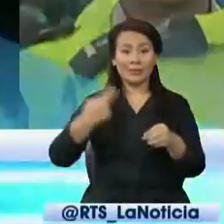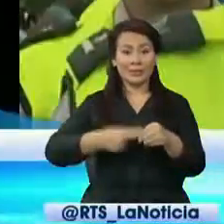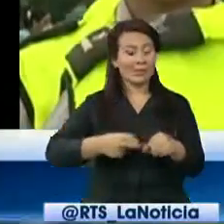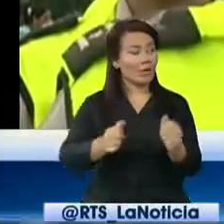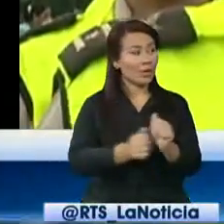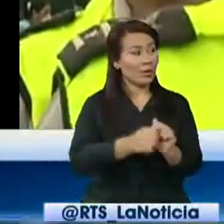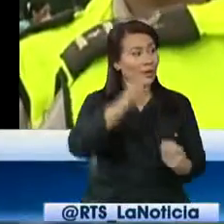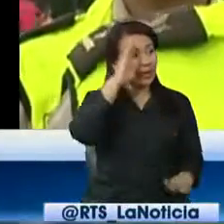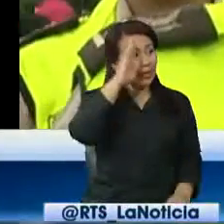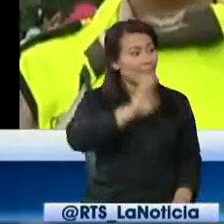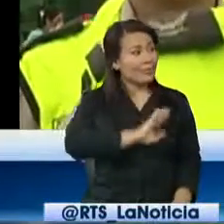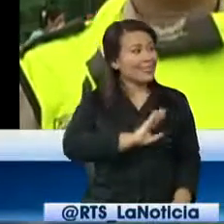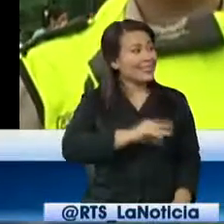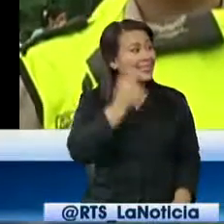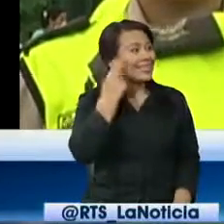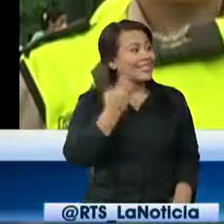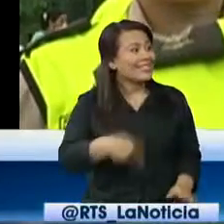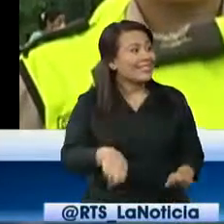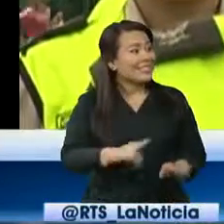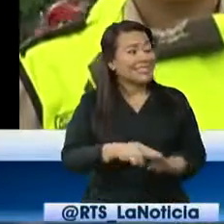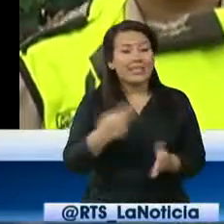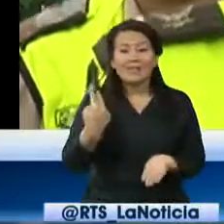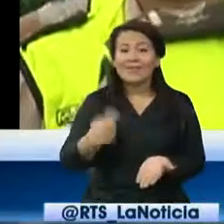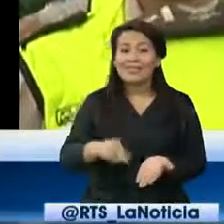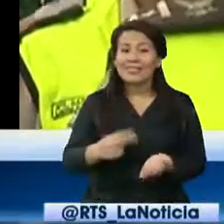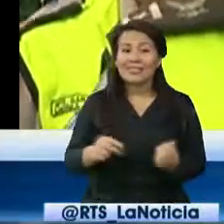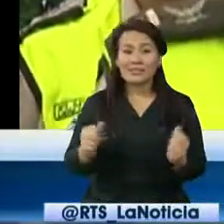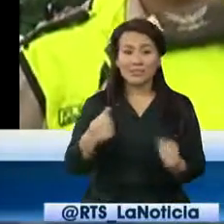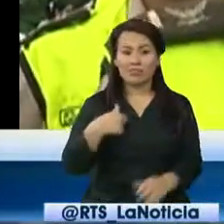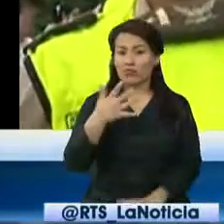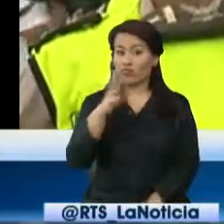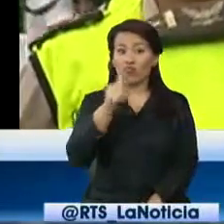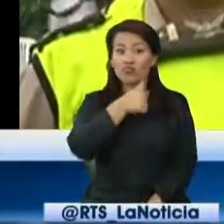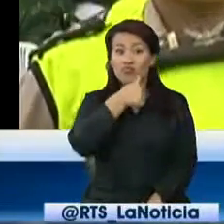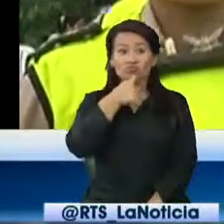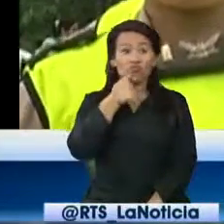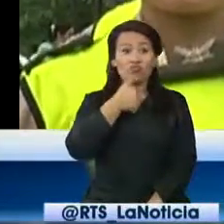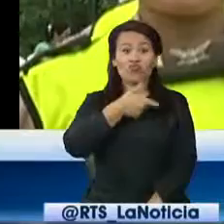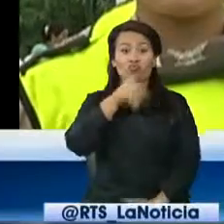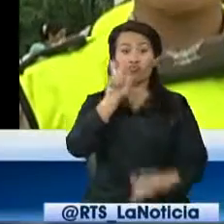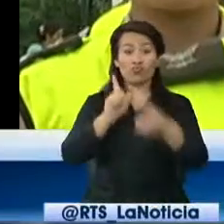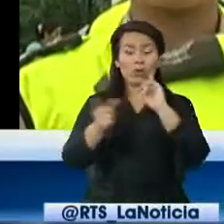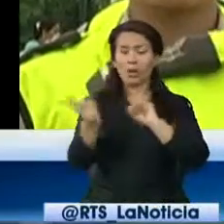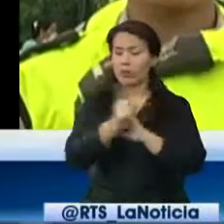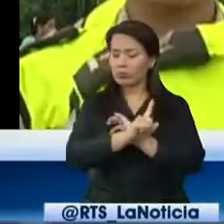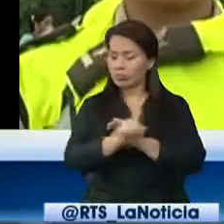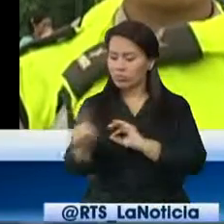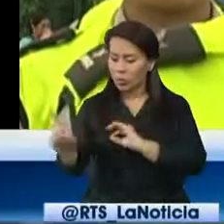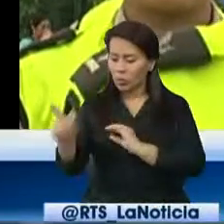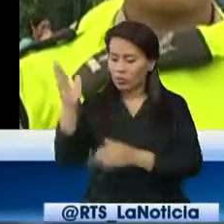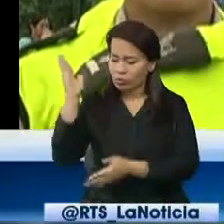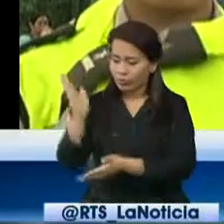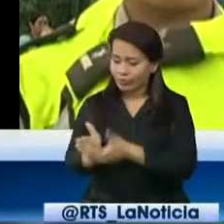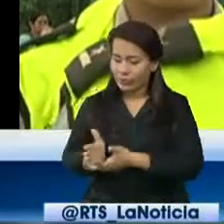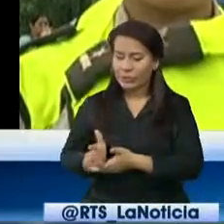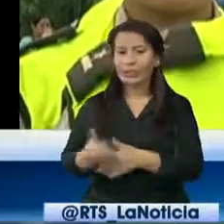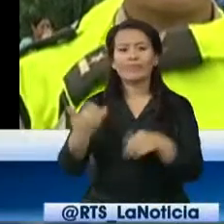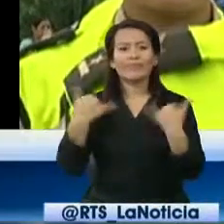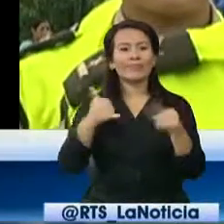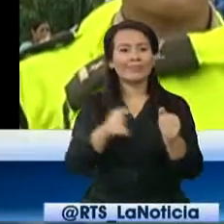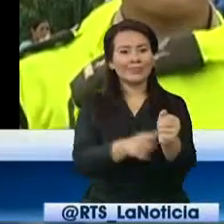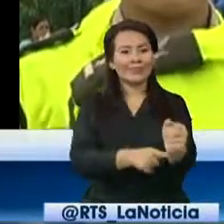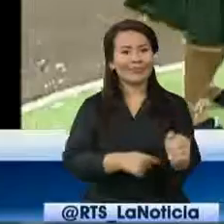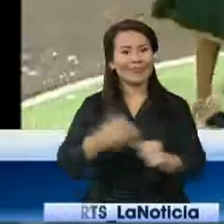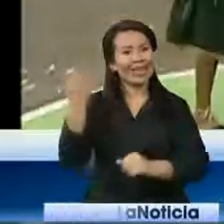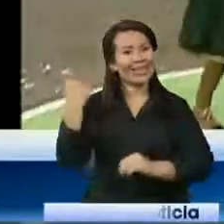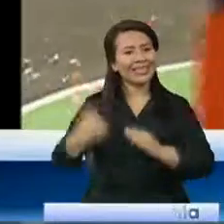Nacional para disfrutar los carnavales sin alcohol, con alegría, recordando juegos tradicionales y disfrutándolo al máximo,